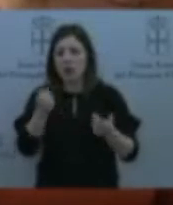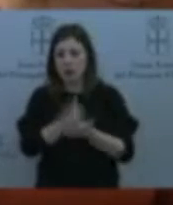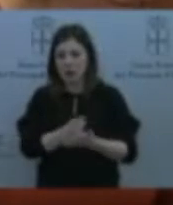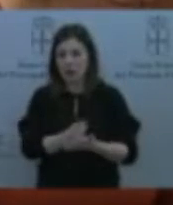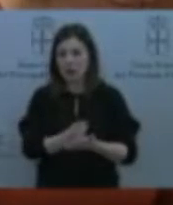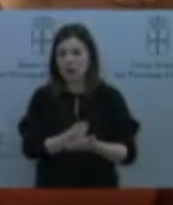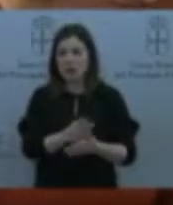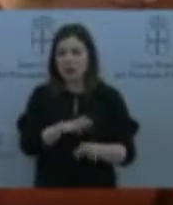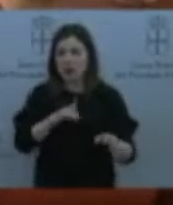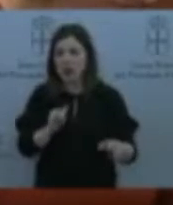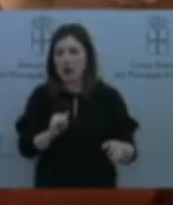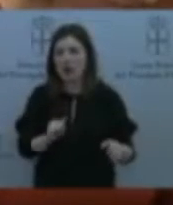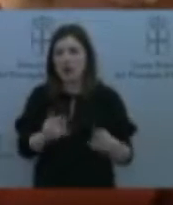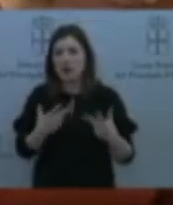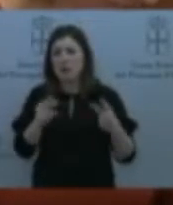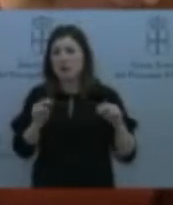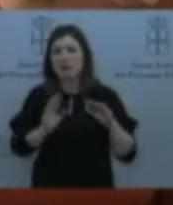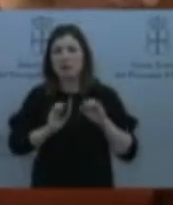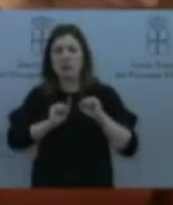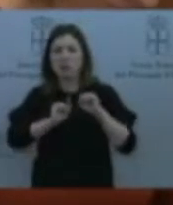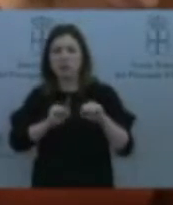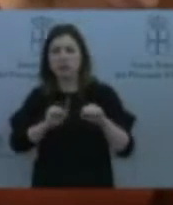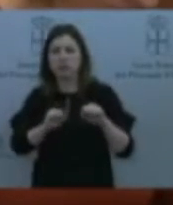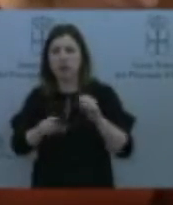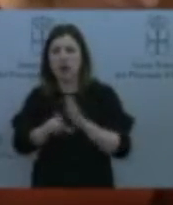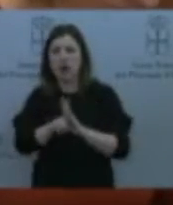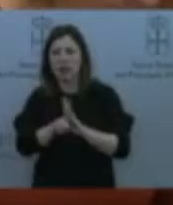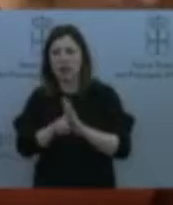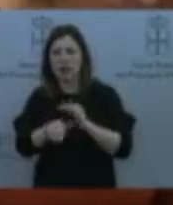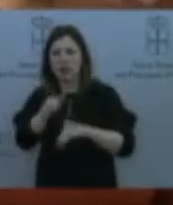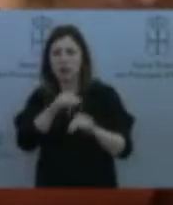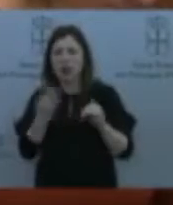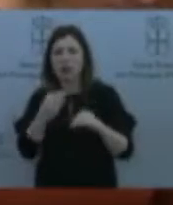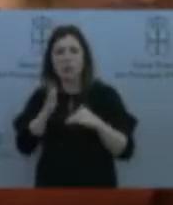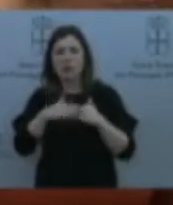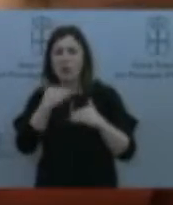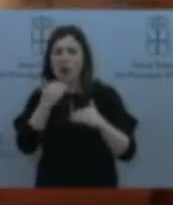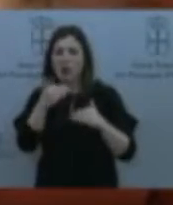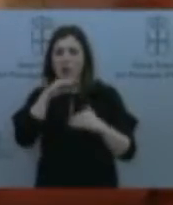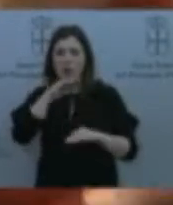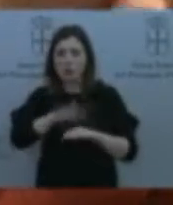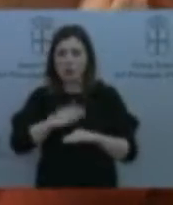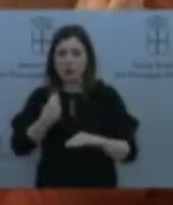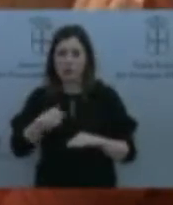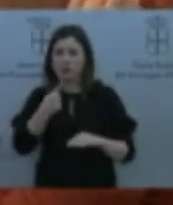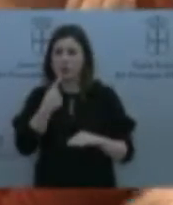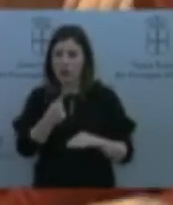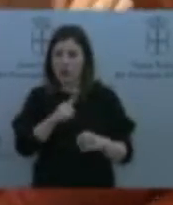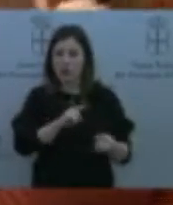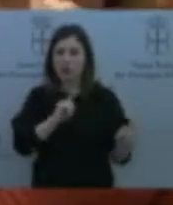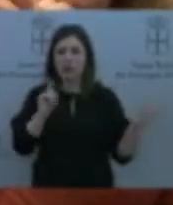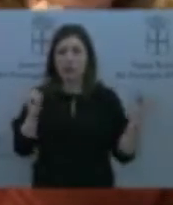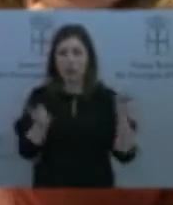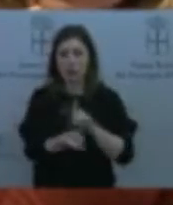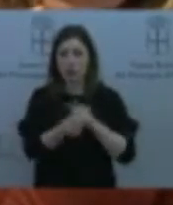electoral y al menos cumplan algo de todo ese horizonte transformador que ustedes mismos hablaron con grandes palabras